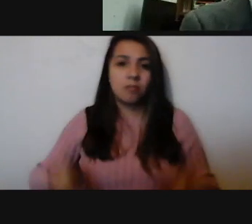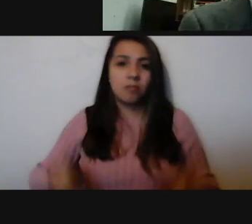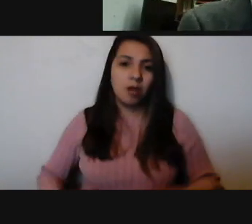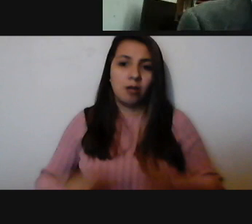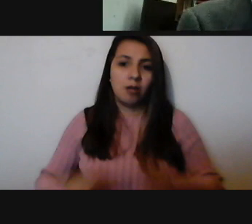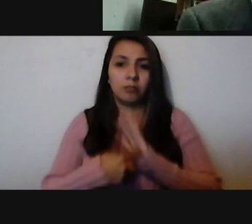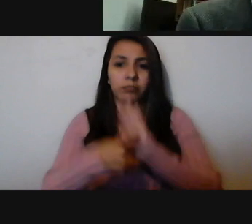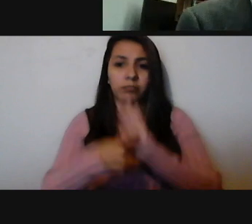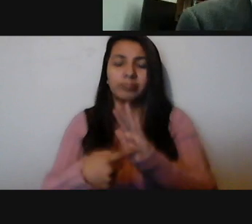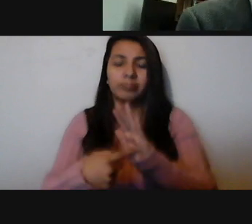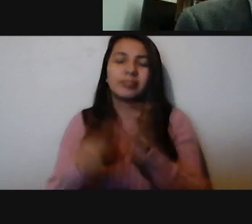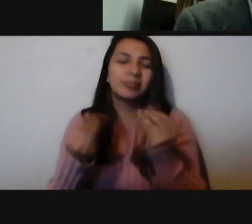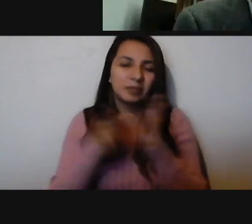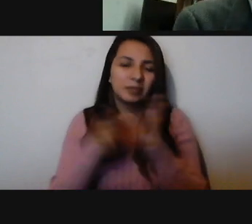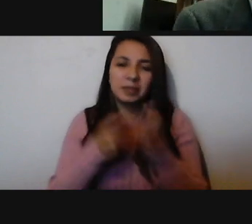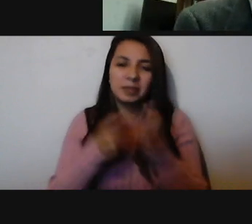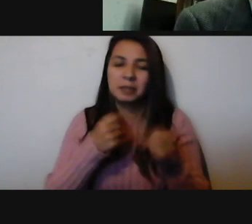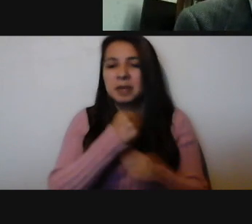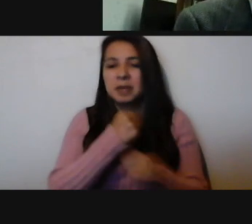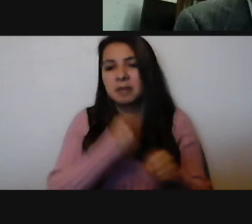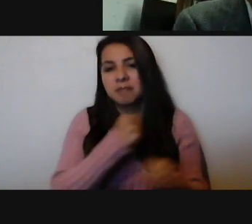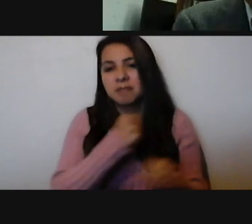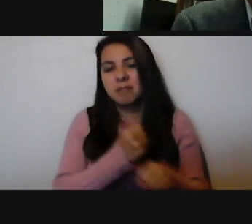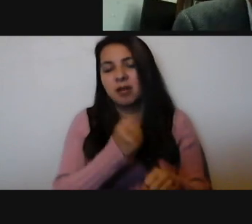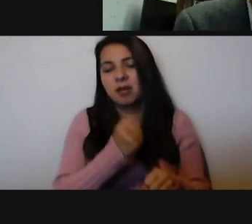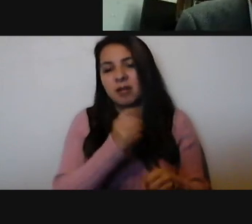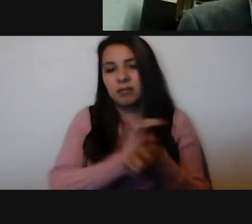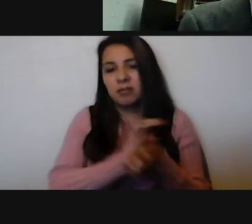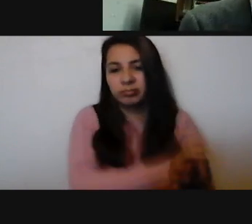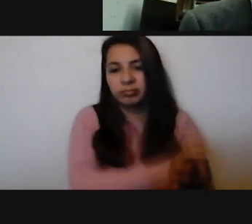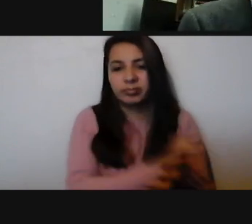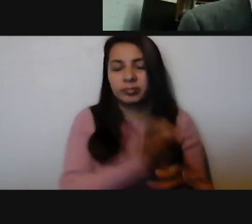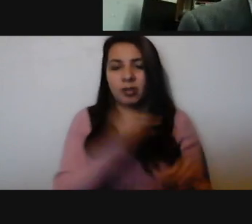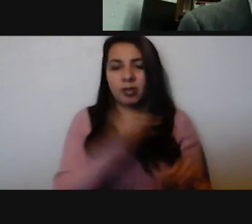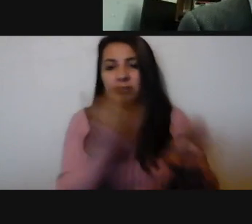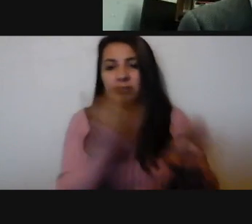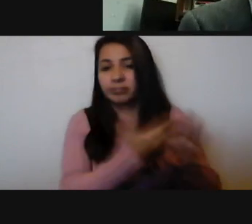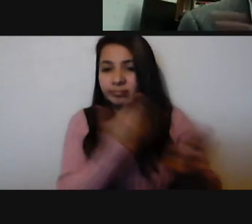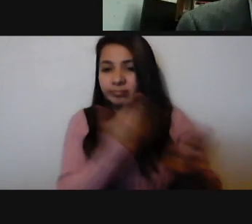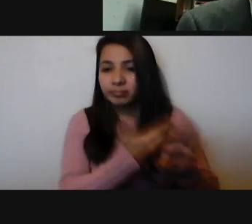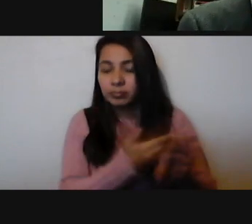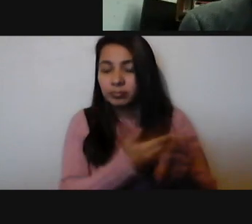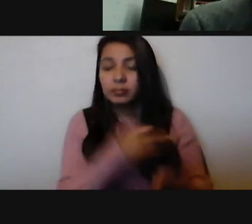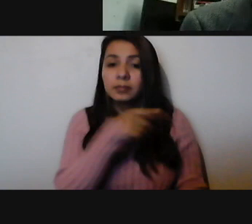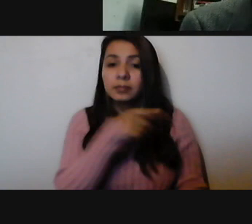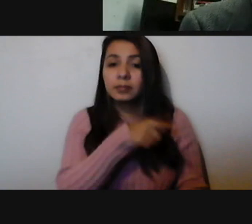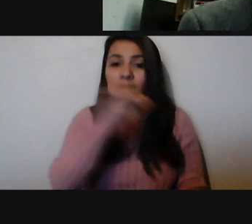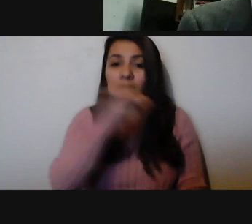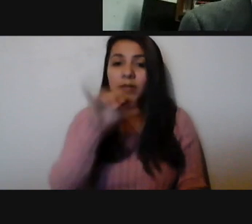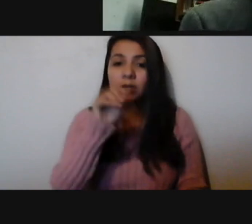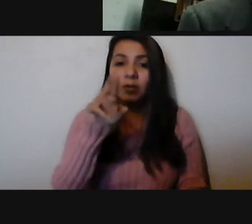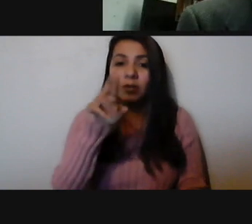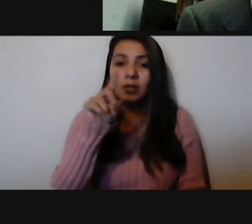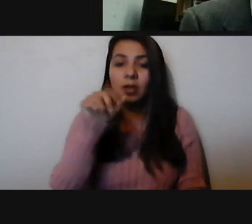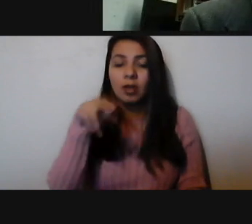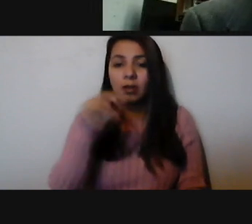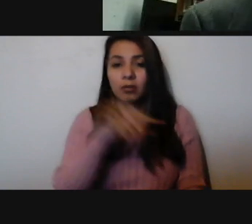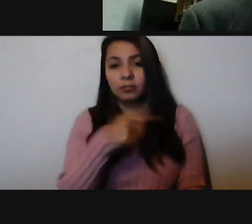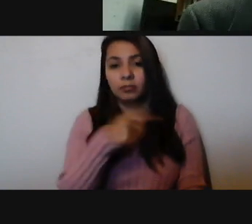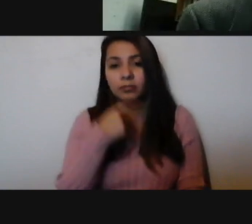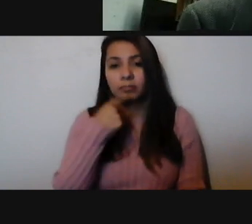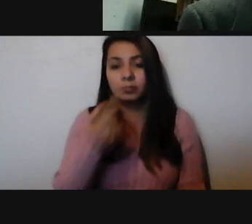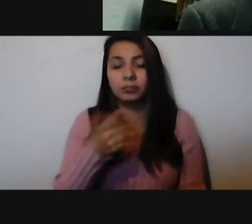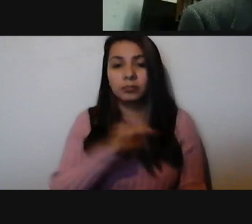científicos y académicos que ha dado la humanidad y que muchas veces han sido maltratados, como en el caso de Giordano Bruno.